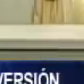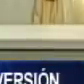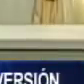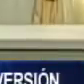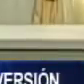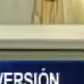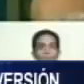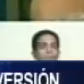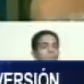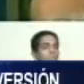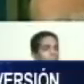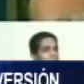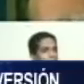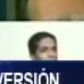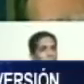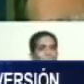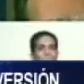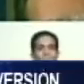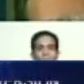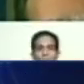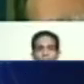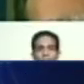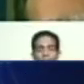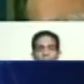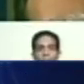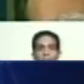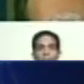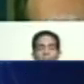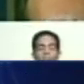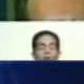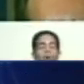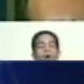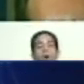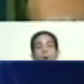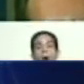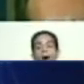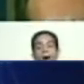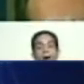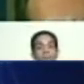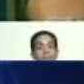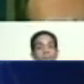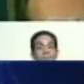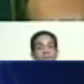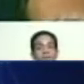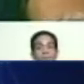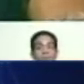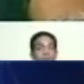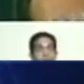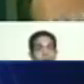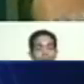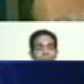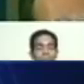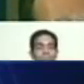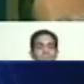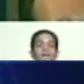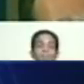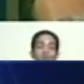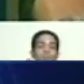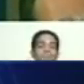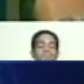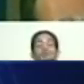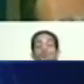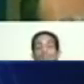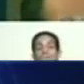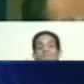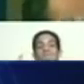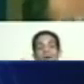textura, una composición. Pese al nivel de logros que se han obtenido, persisten riesgos muy grandes,